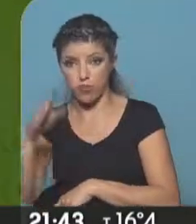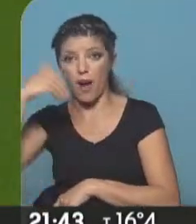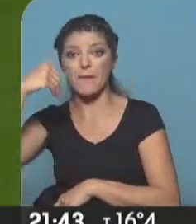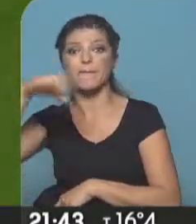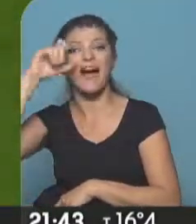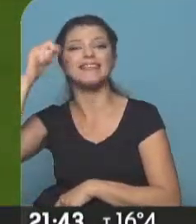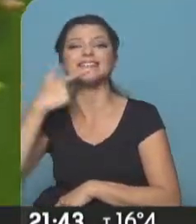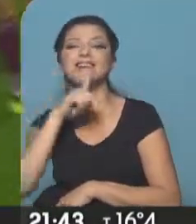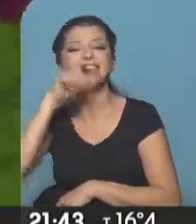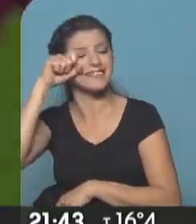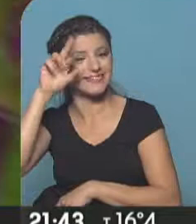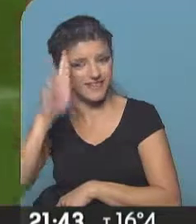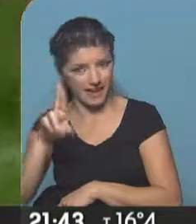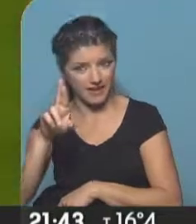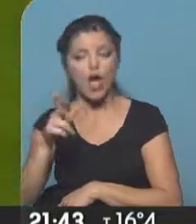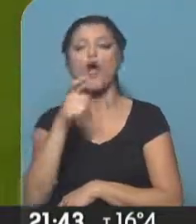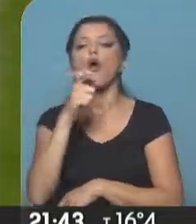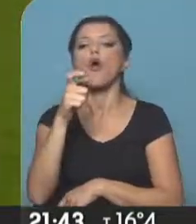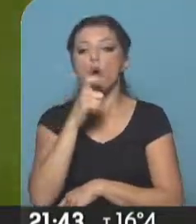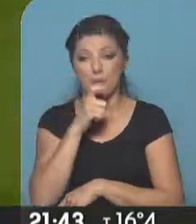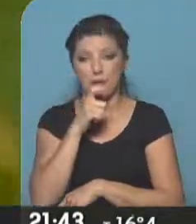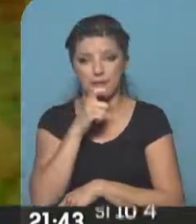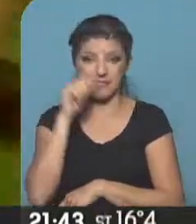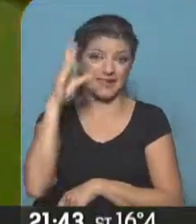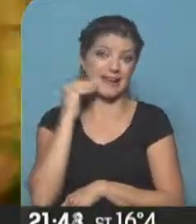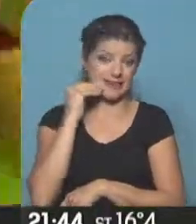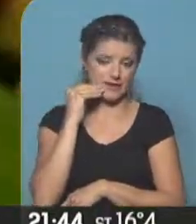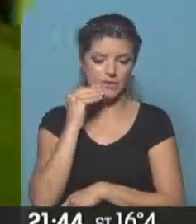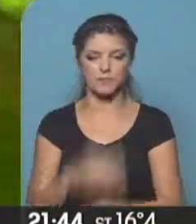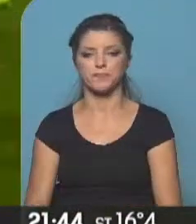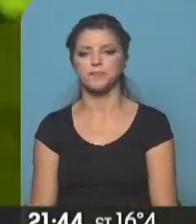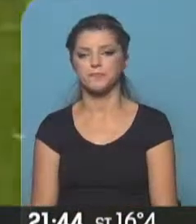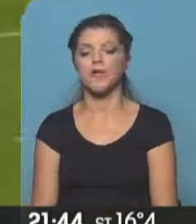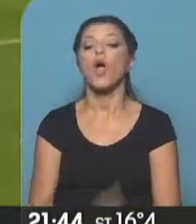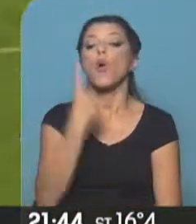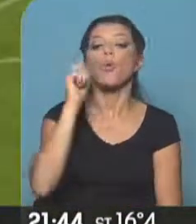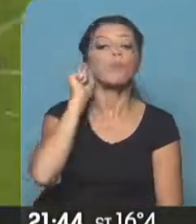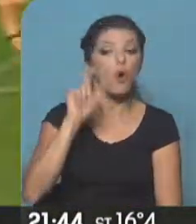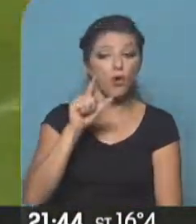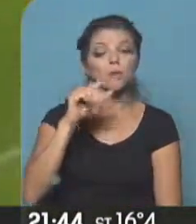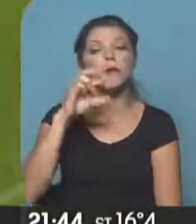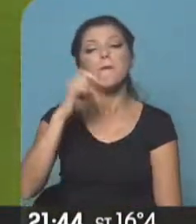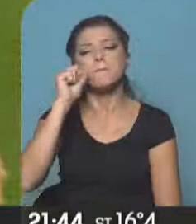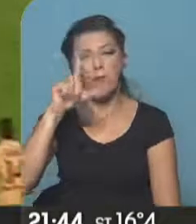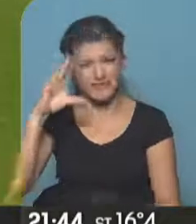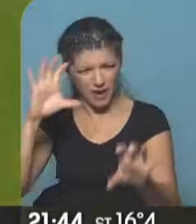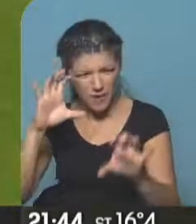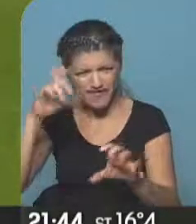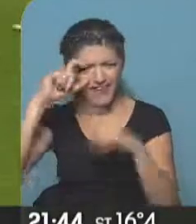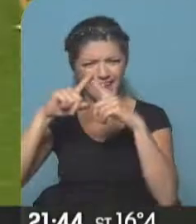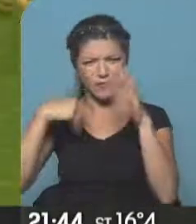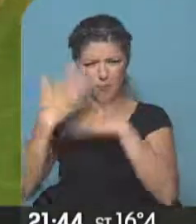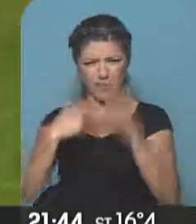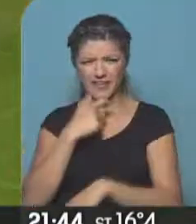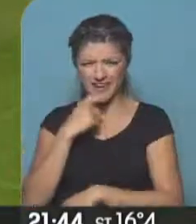de Guardiola en la Copa Inglesa. Uno de Rodrigo De Paul, ¿se acuerdan del exjugador de Racing de